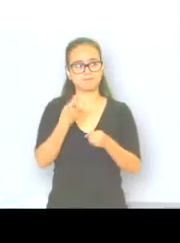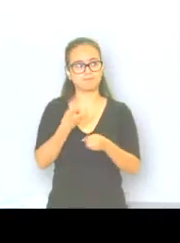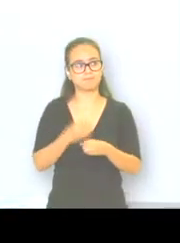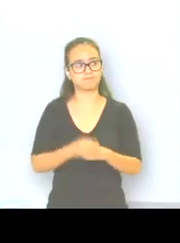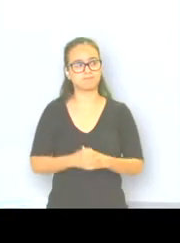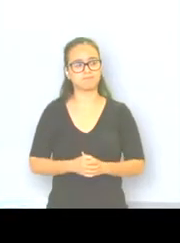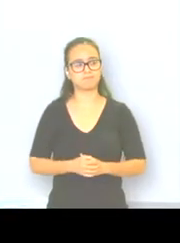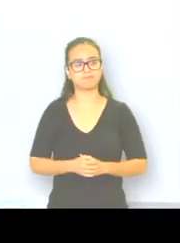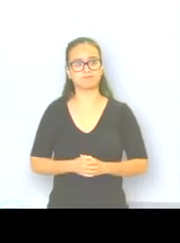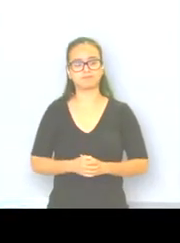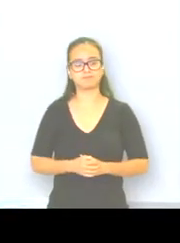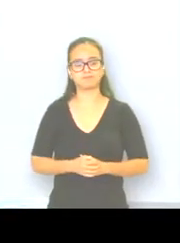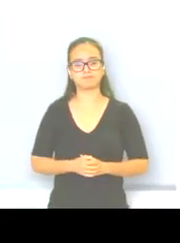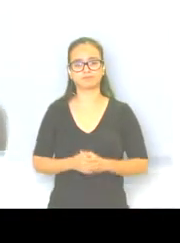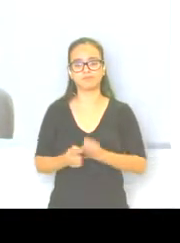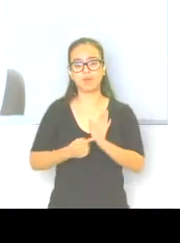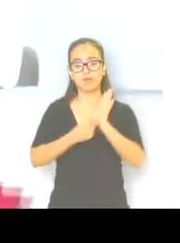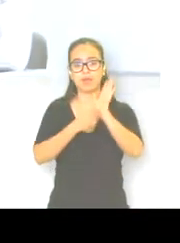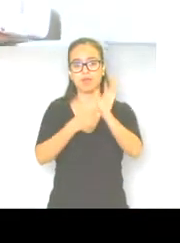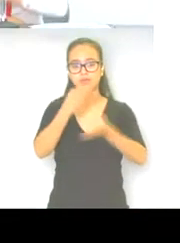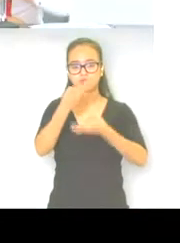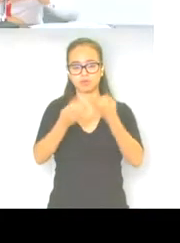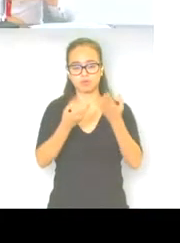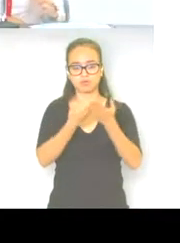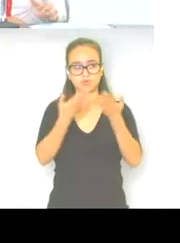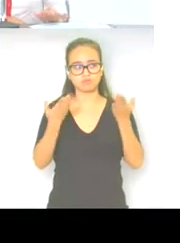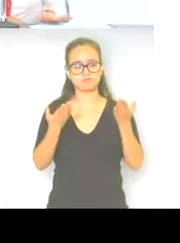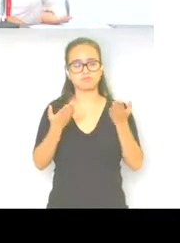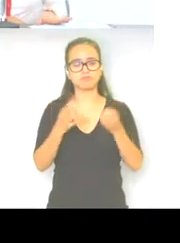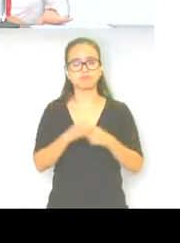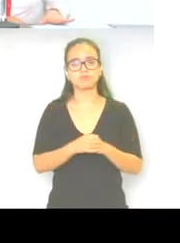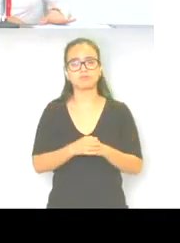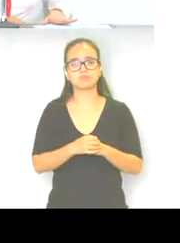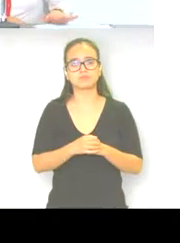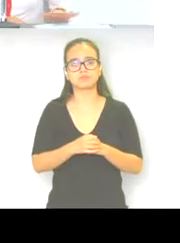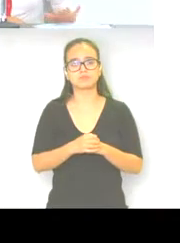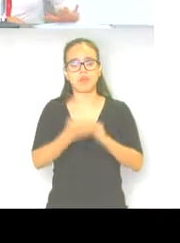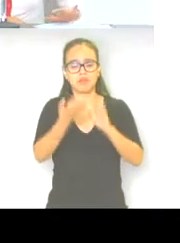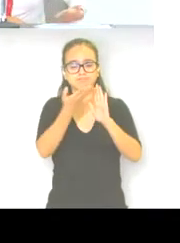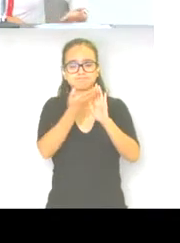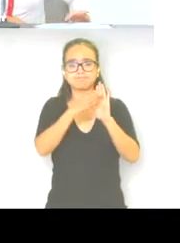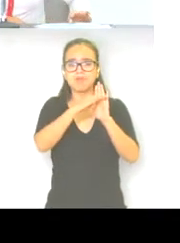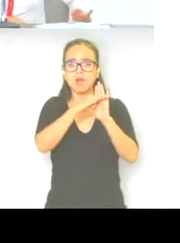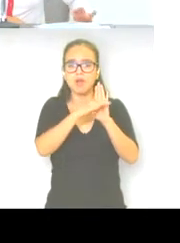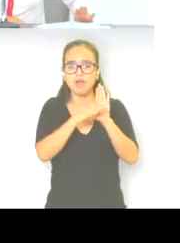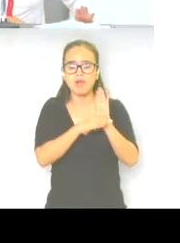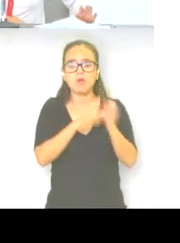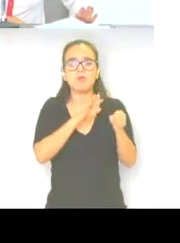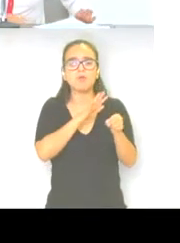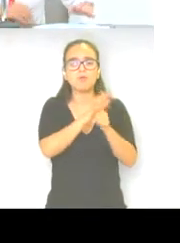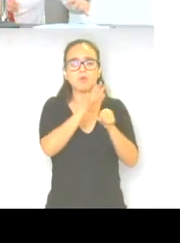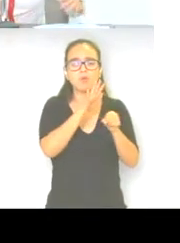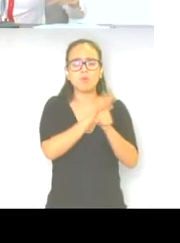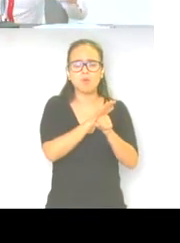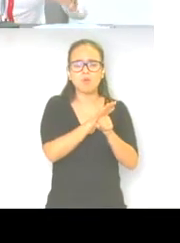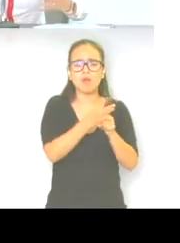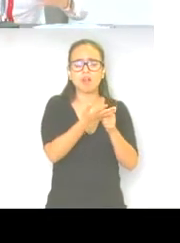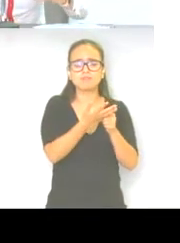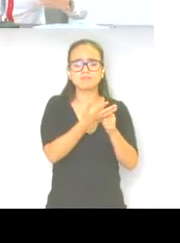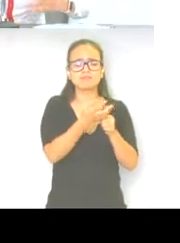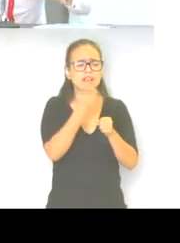ustedes el recordatorio de cuáles son los indicadores que nos van marcando, y los indicadores es eso,